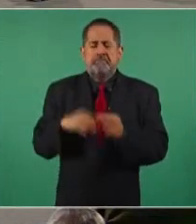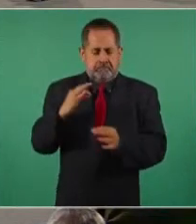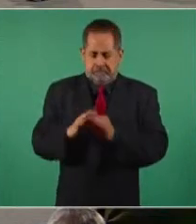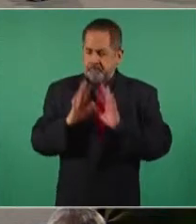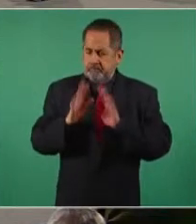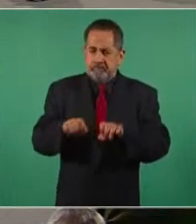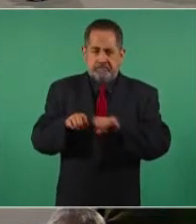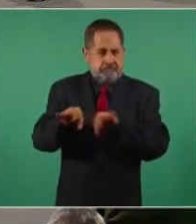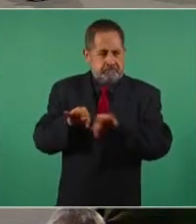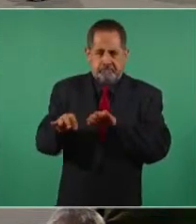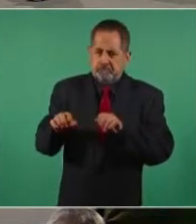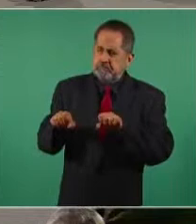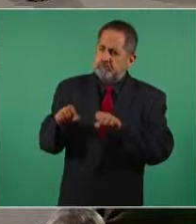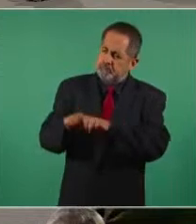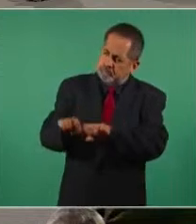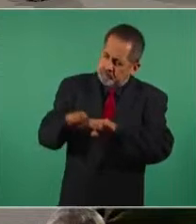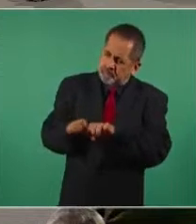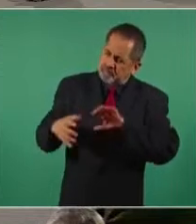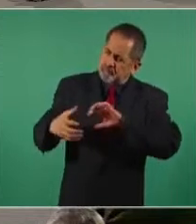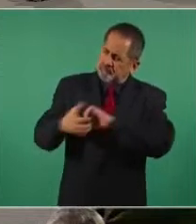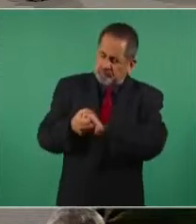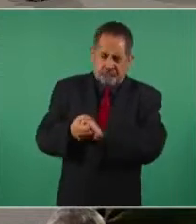como siempre